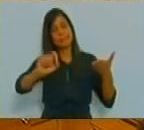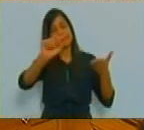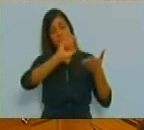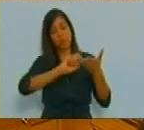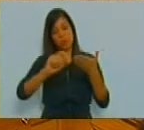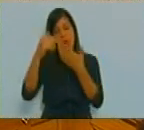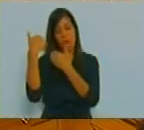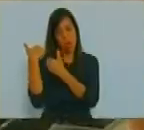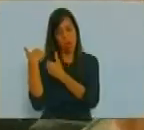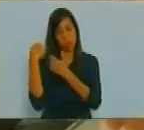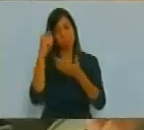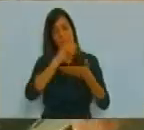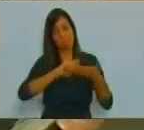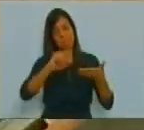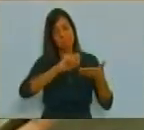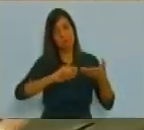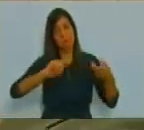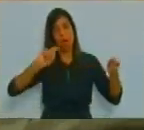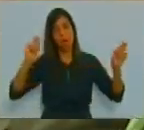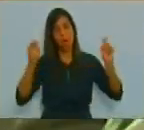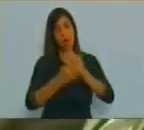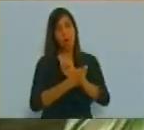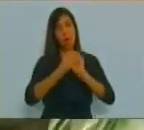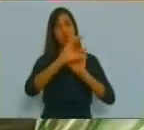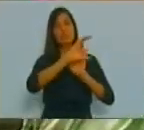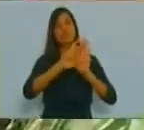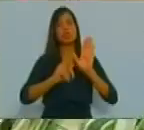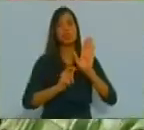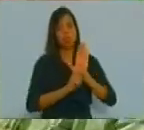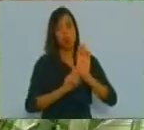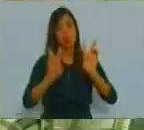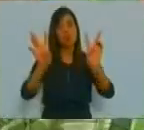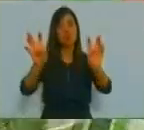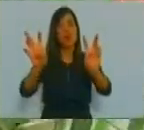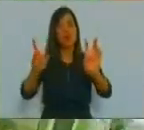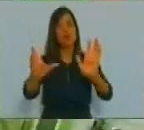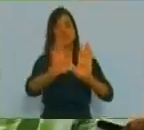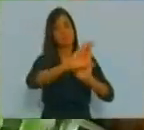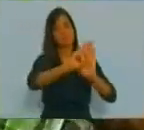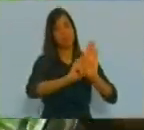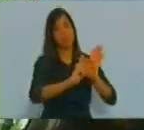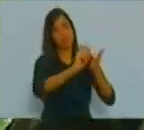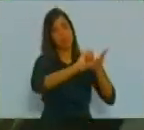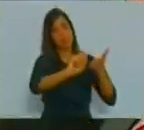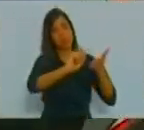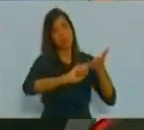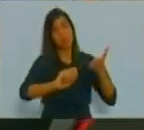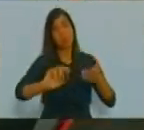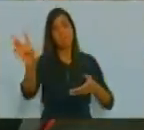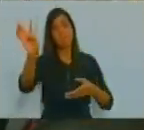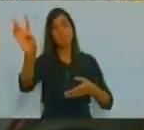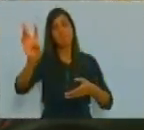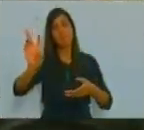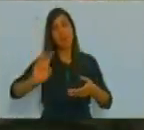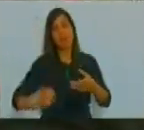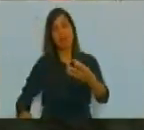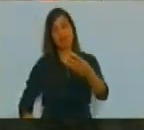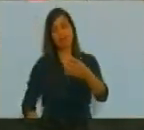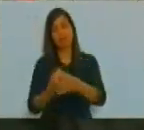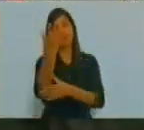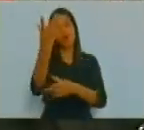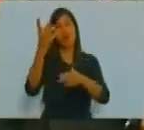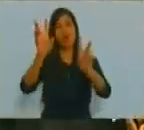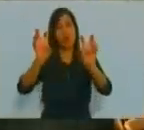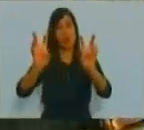de una nueva constitución refundar la república también